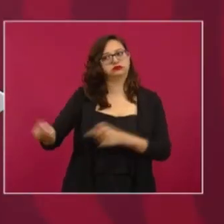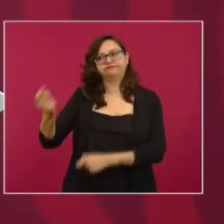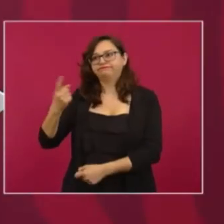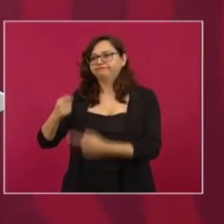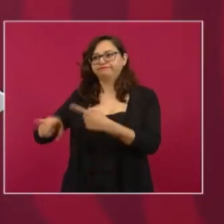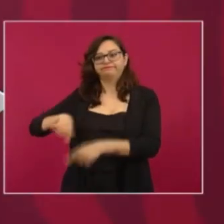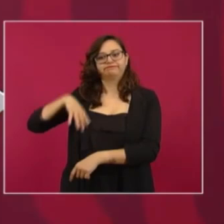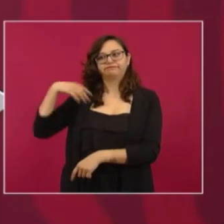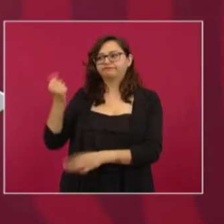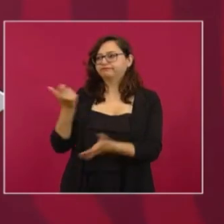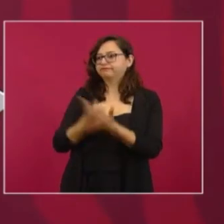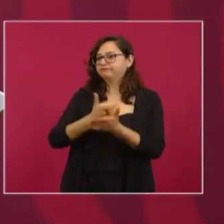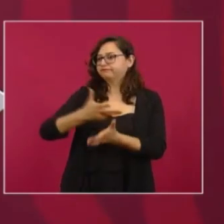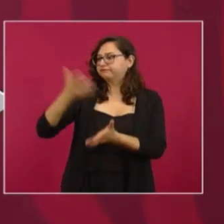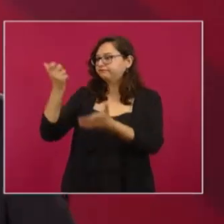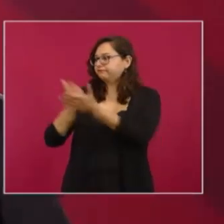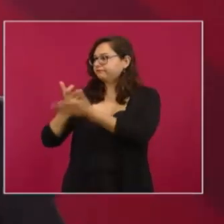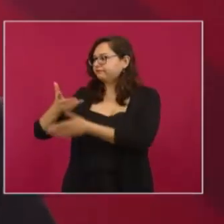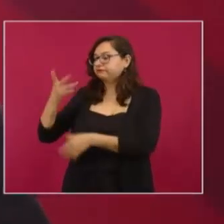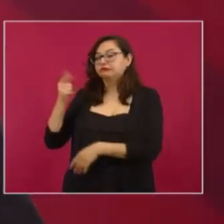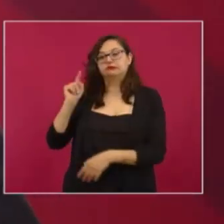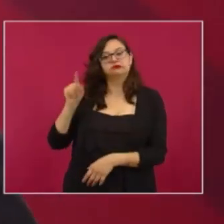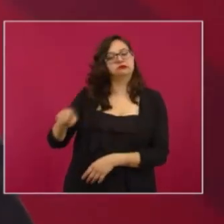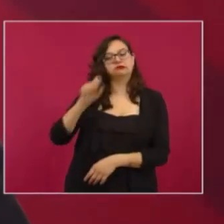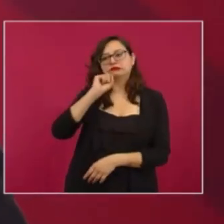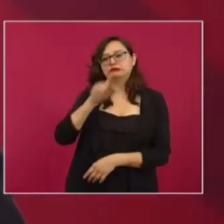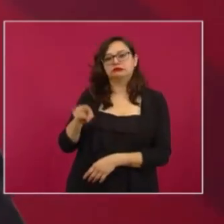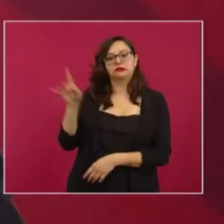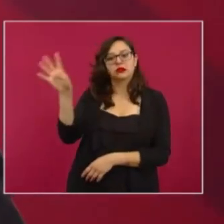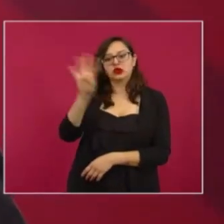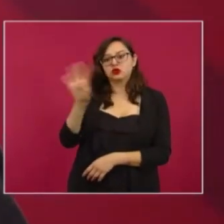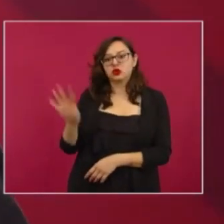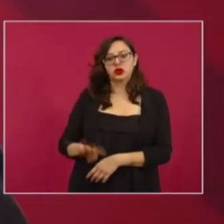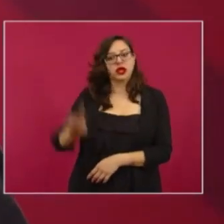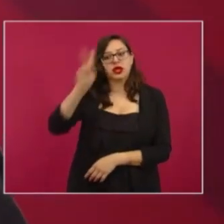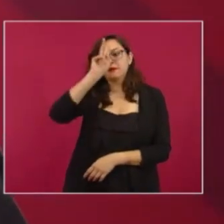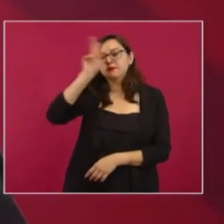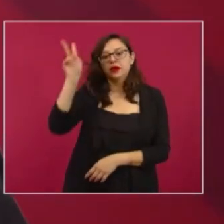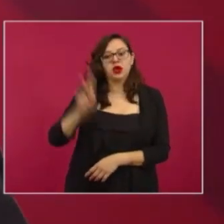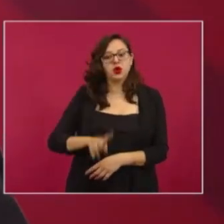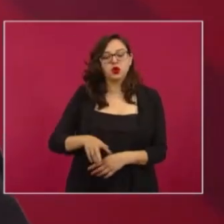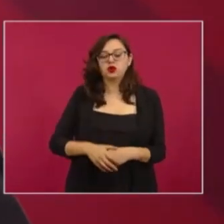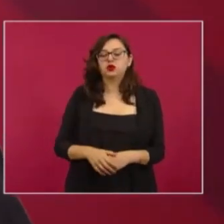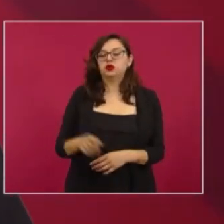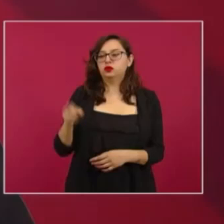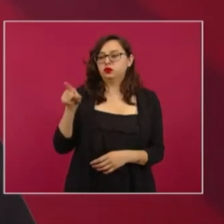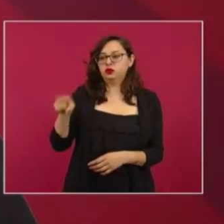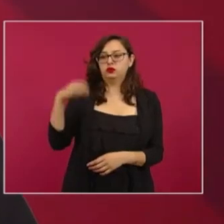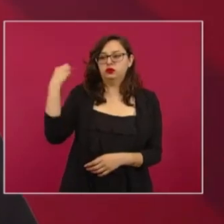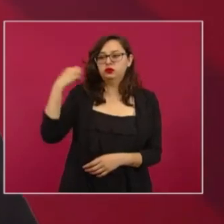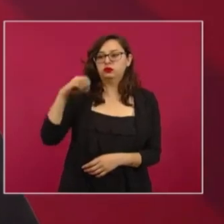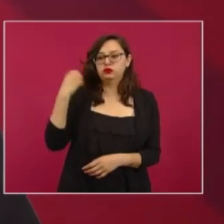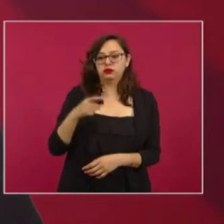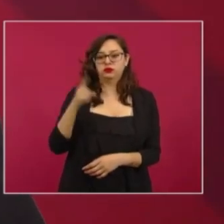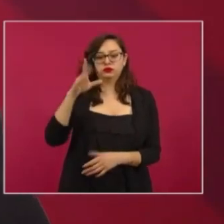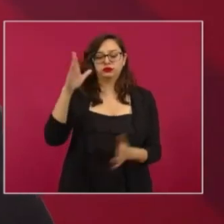todos los ejemplos el más caro, otra vez, Soriana, Oaxaca. El paquete,